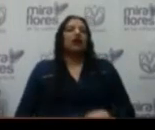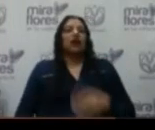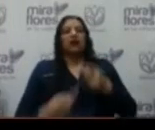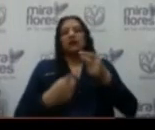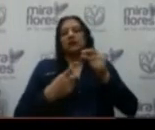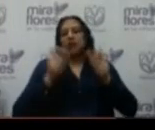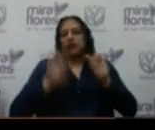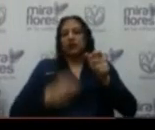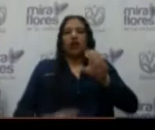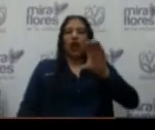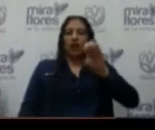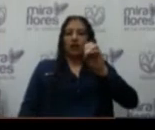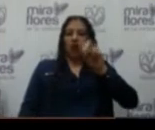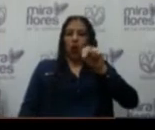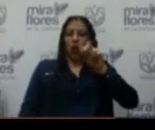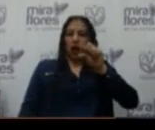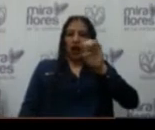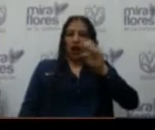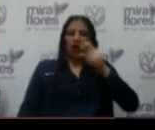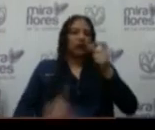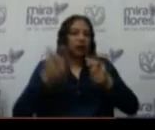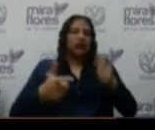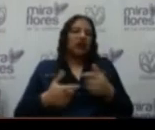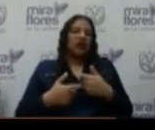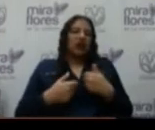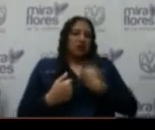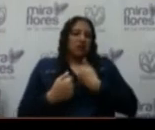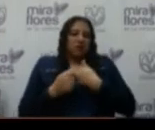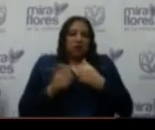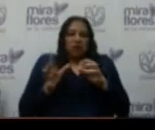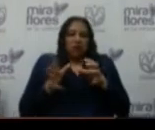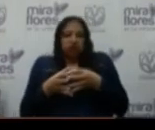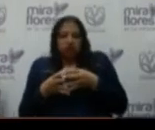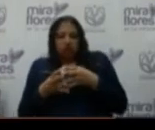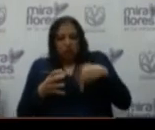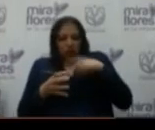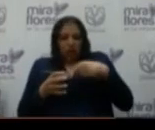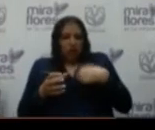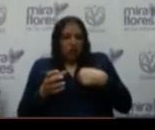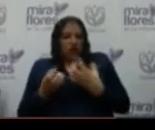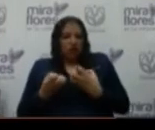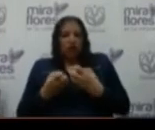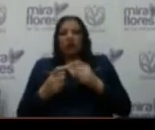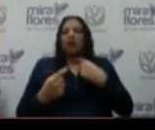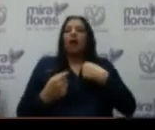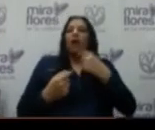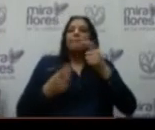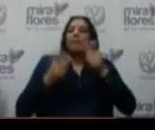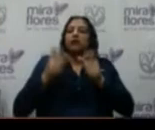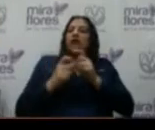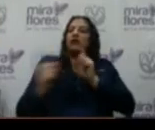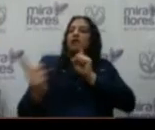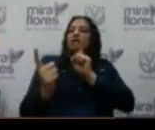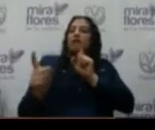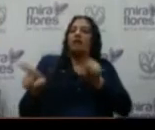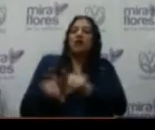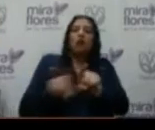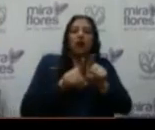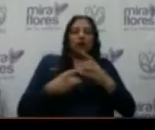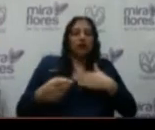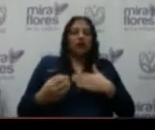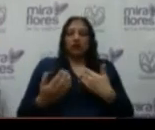congelados se han encerrado entre ellos mismos, no miran sino a aquellos que son iguales y a quienes son